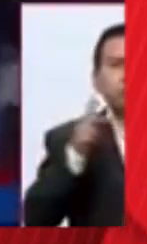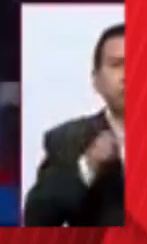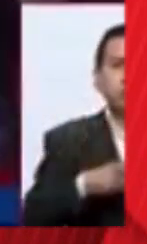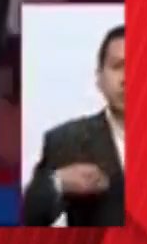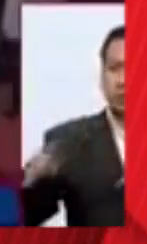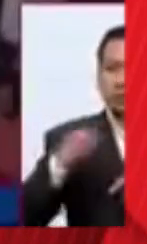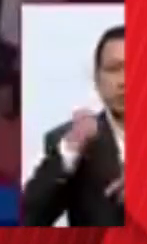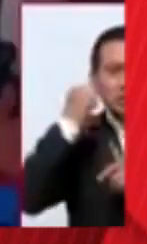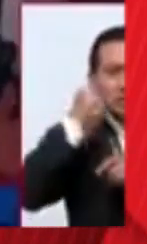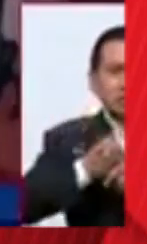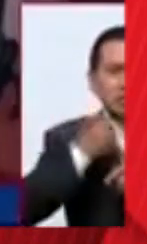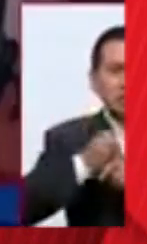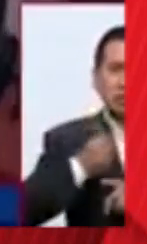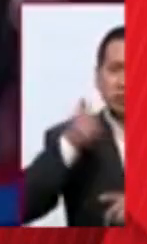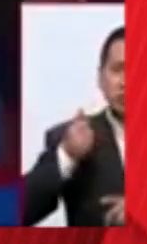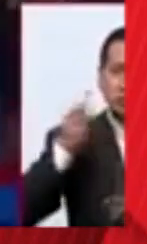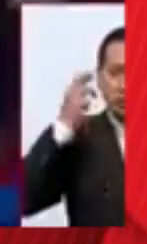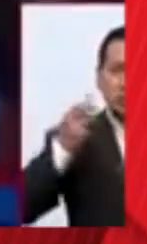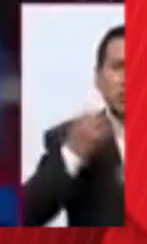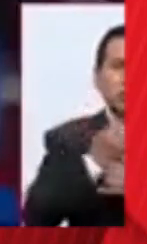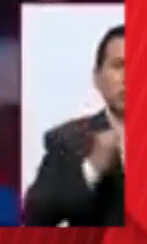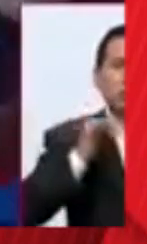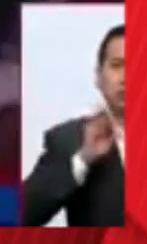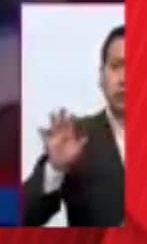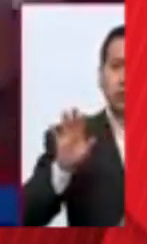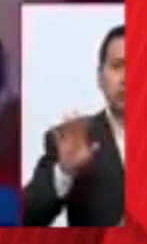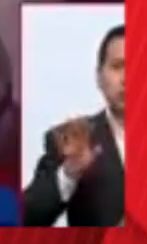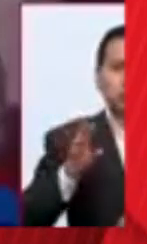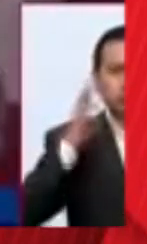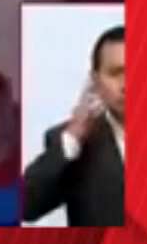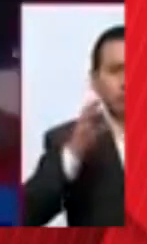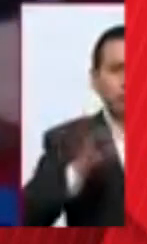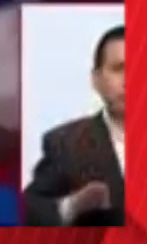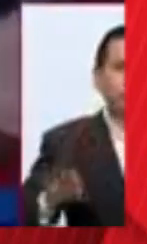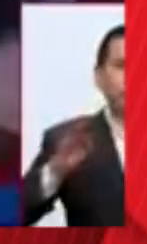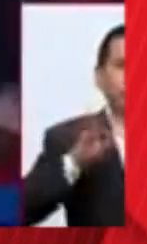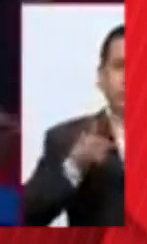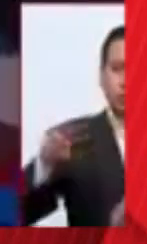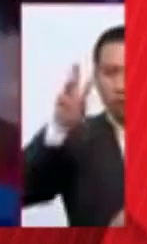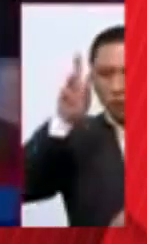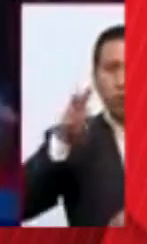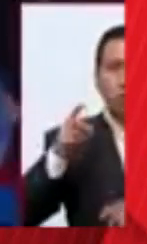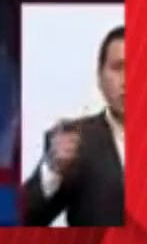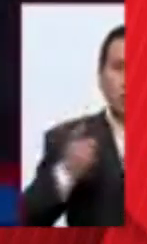pueblo que lucha por su soberanía, por su independencia, por su dignidad, respetando la diversidad cultural. Muchas